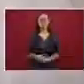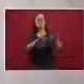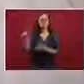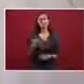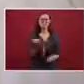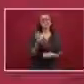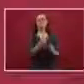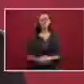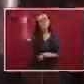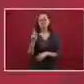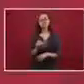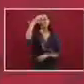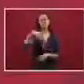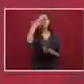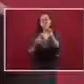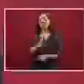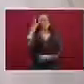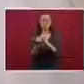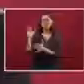Varias bromas malas después.